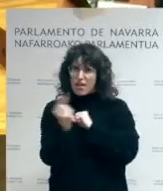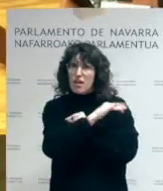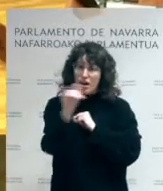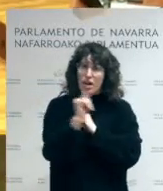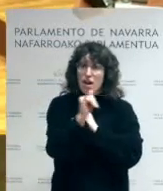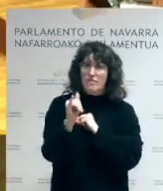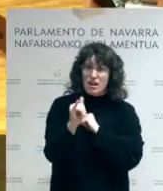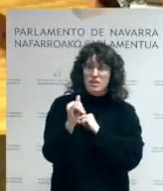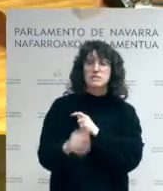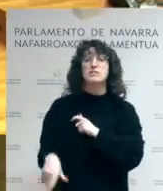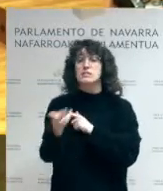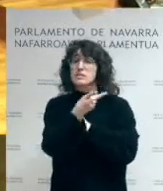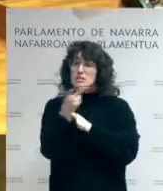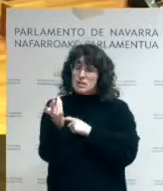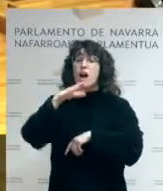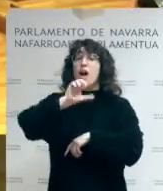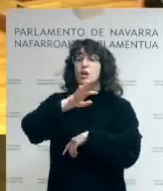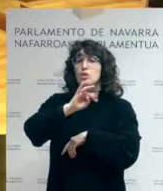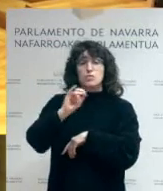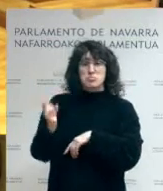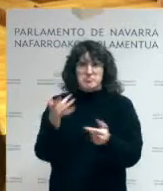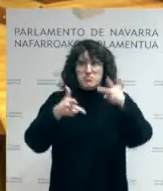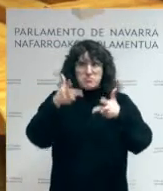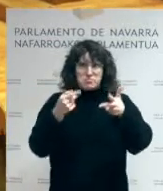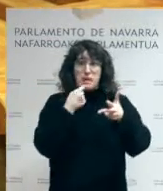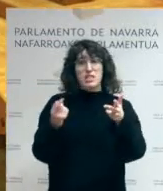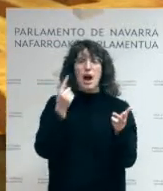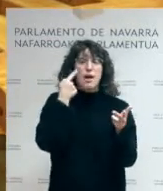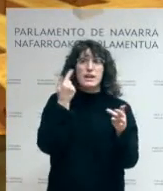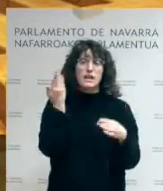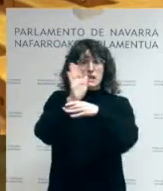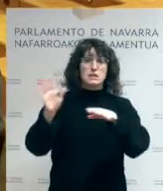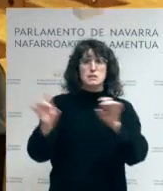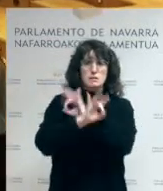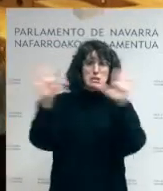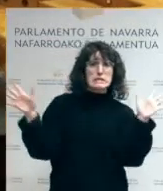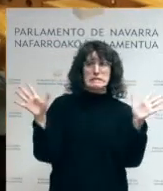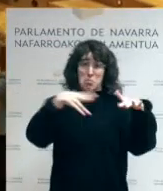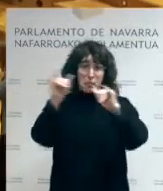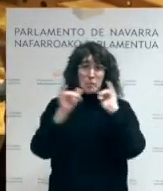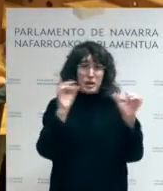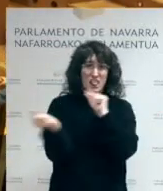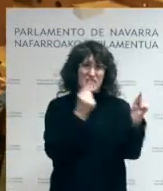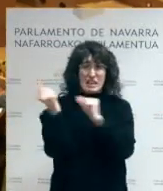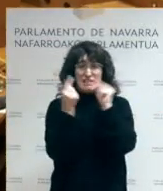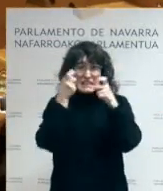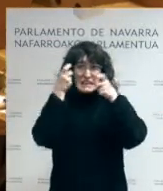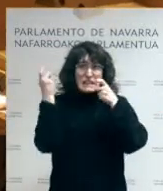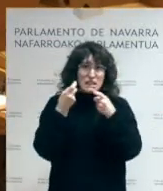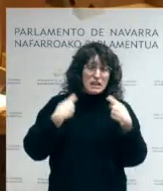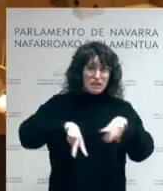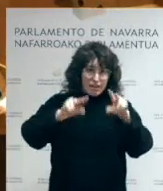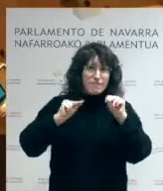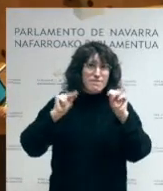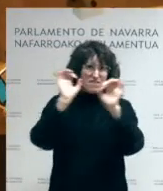el País Vasco salir raudos y veloces a aclarar su posición, a zanjar el debate en torno a ello. Juegan a la